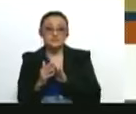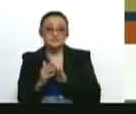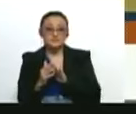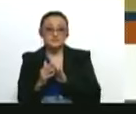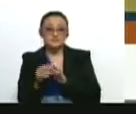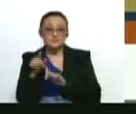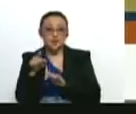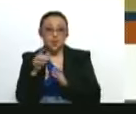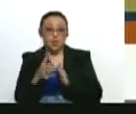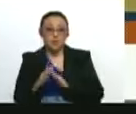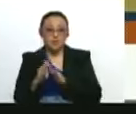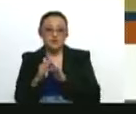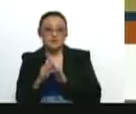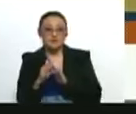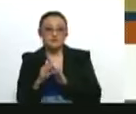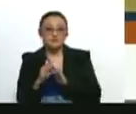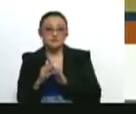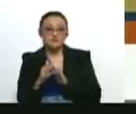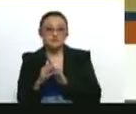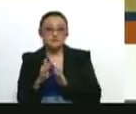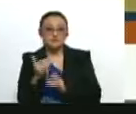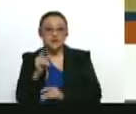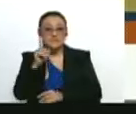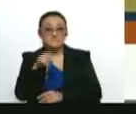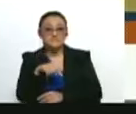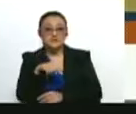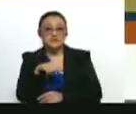Comunidades. Si tiene